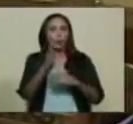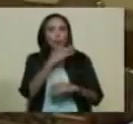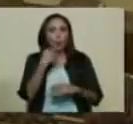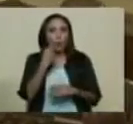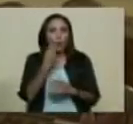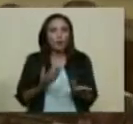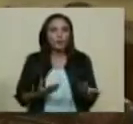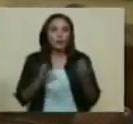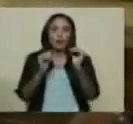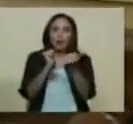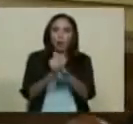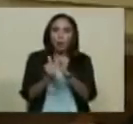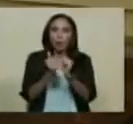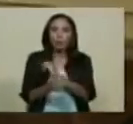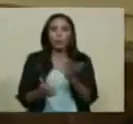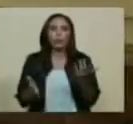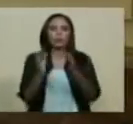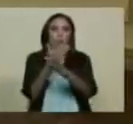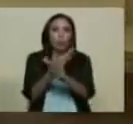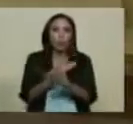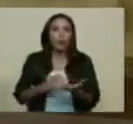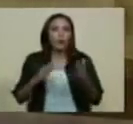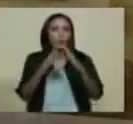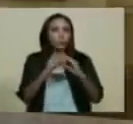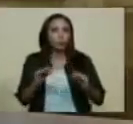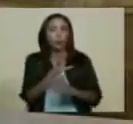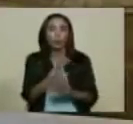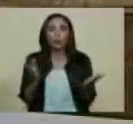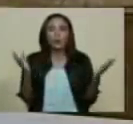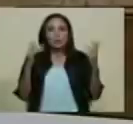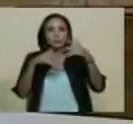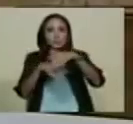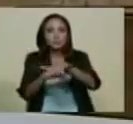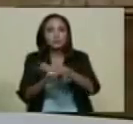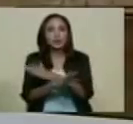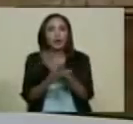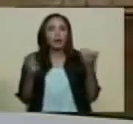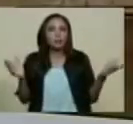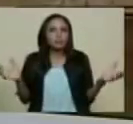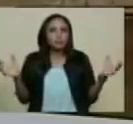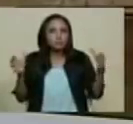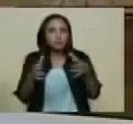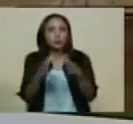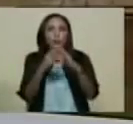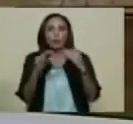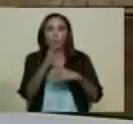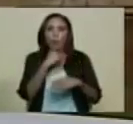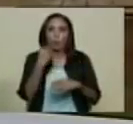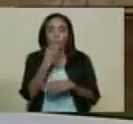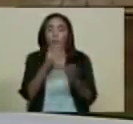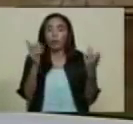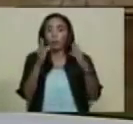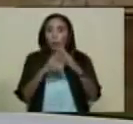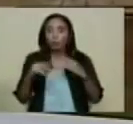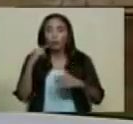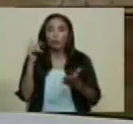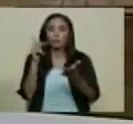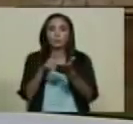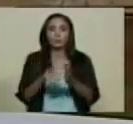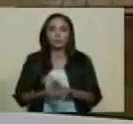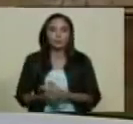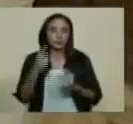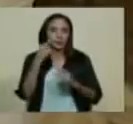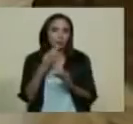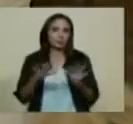la masificación del deporte y la atención a los deportistas y atletas de alto rendimiento. Es una fórmula